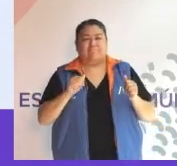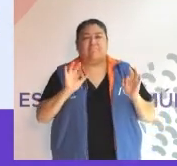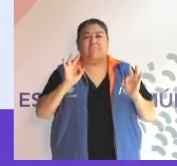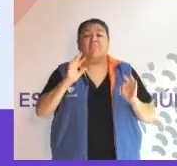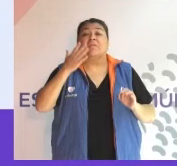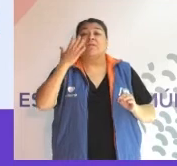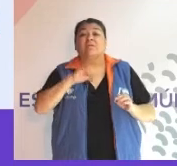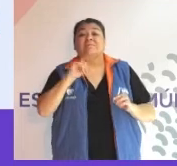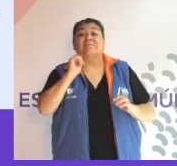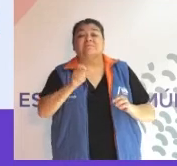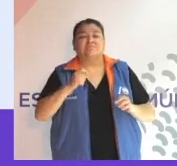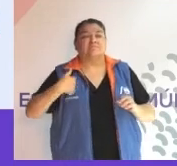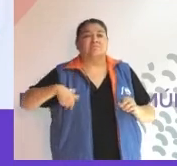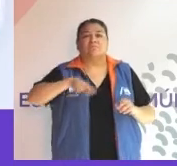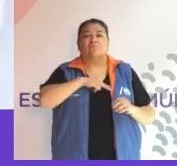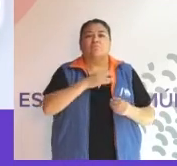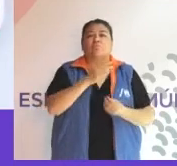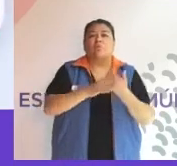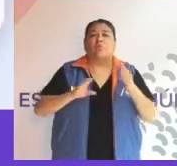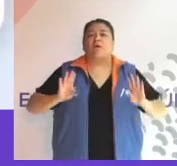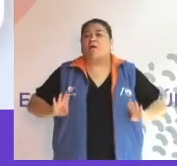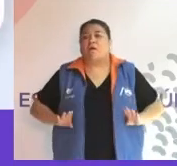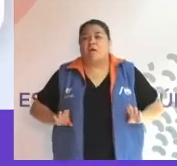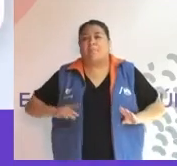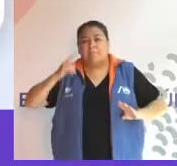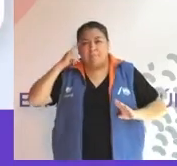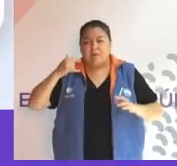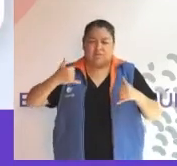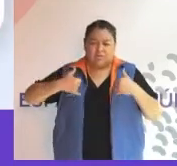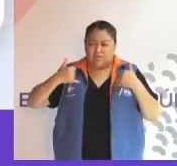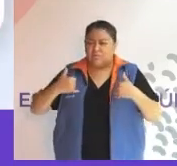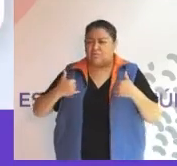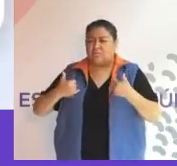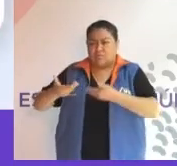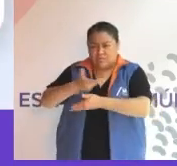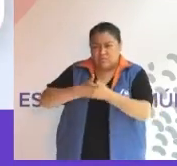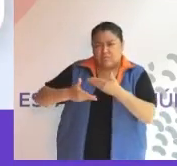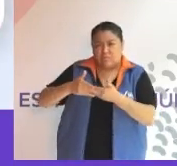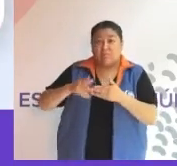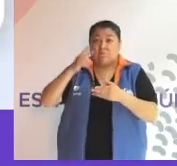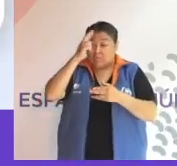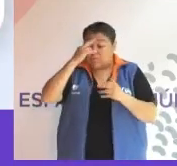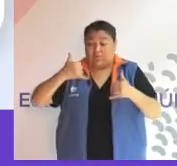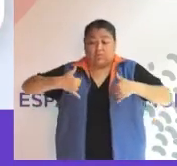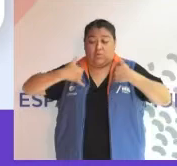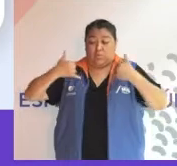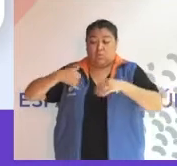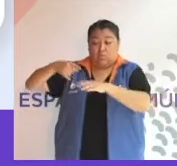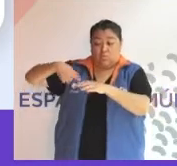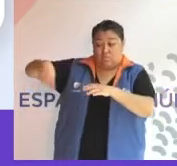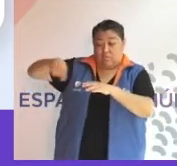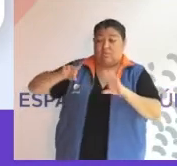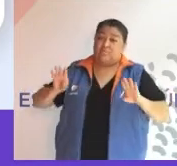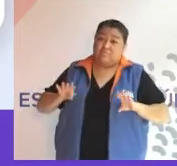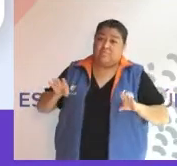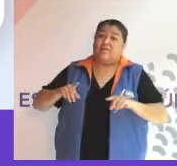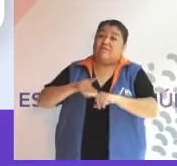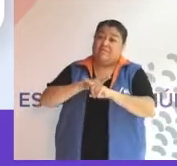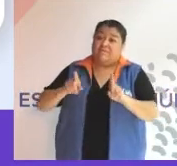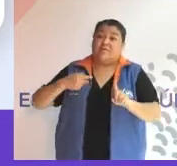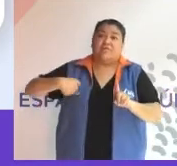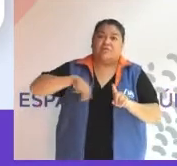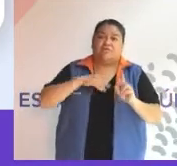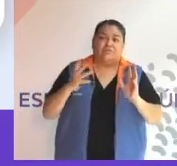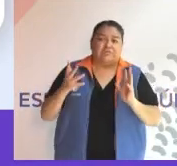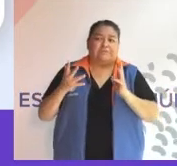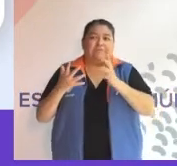Sí, tenemos que buscar nuevas maneras de formas de participación. Los jóvenes participan de maneras diferentes y o nos adaptamos o nos